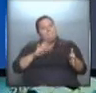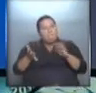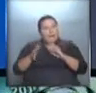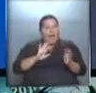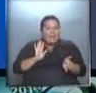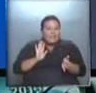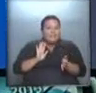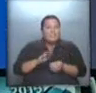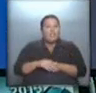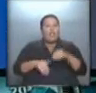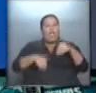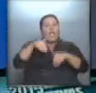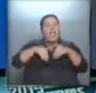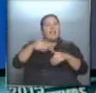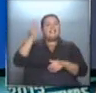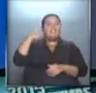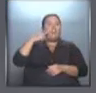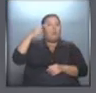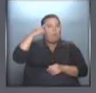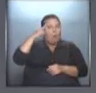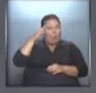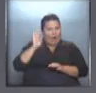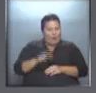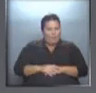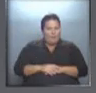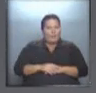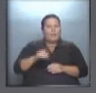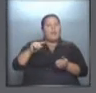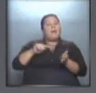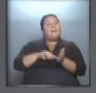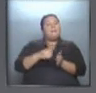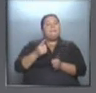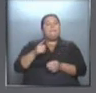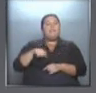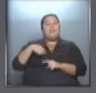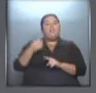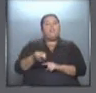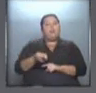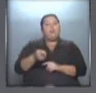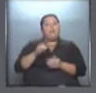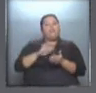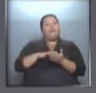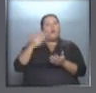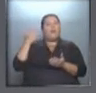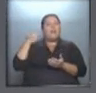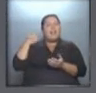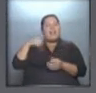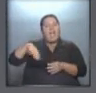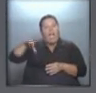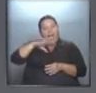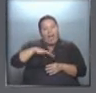conseguido en las elecciones del 2009. Pero sin embargo el contexto ambiental, digamos, que